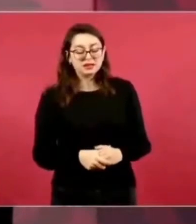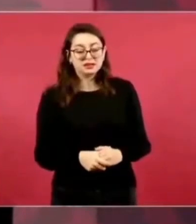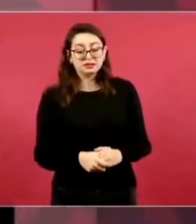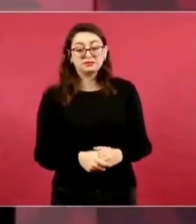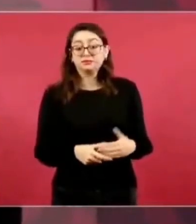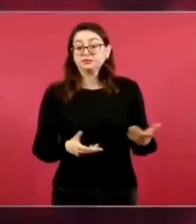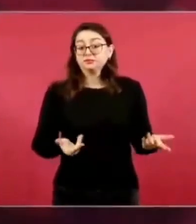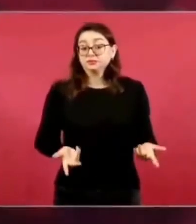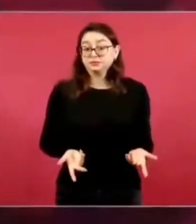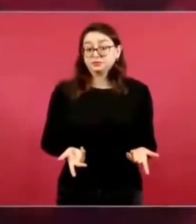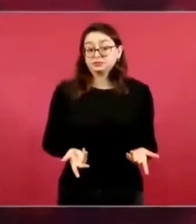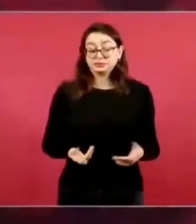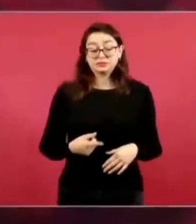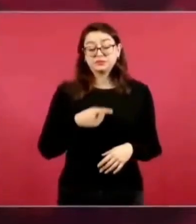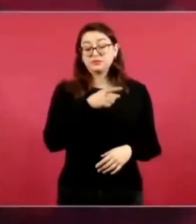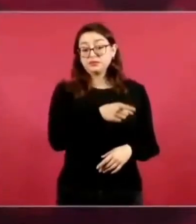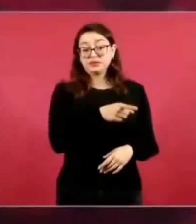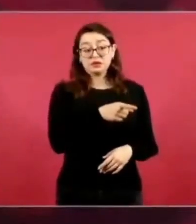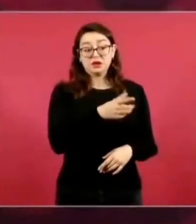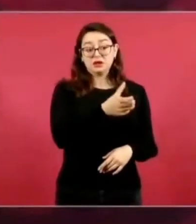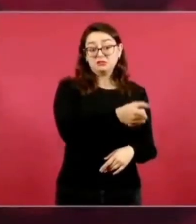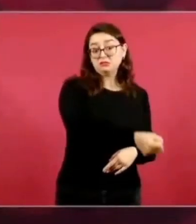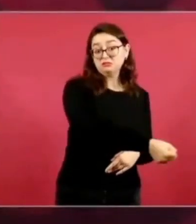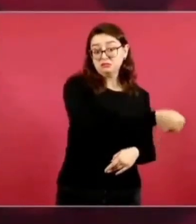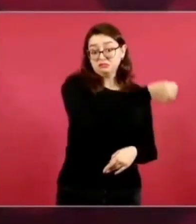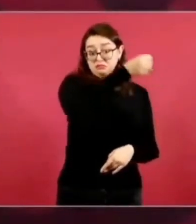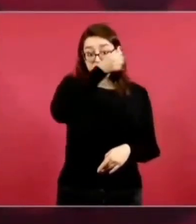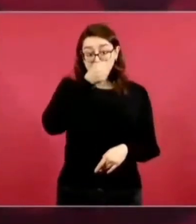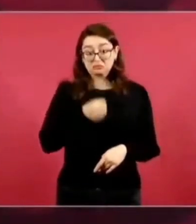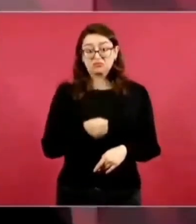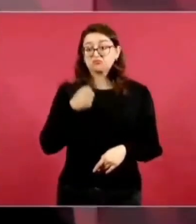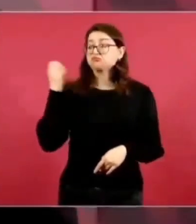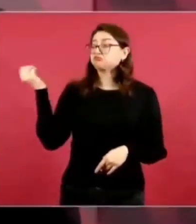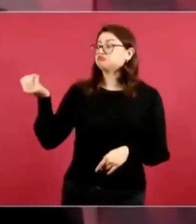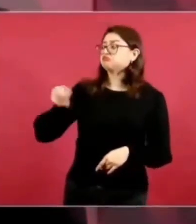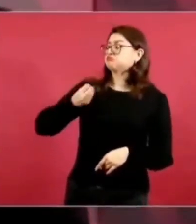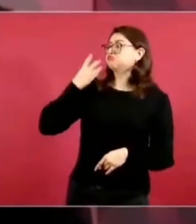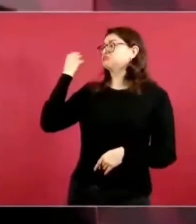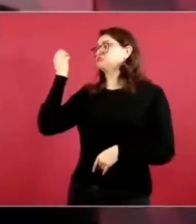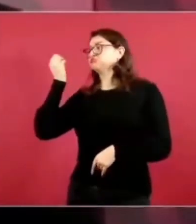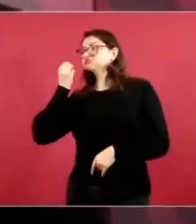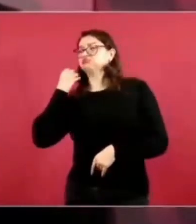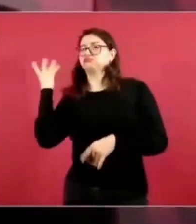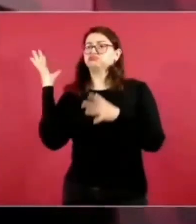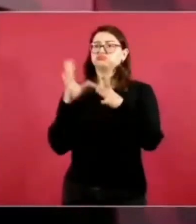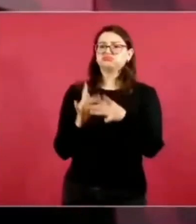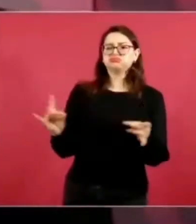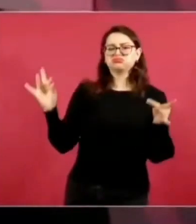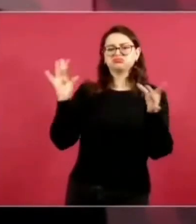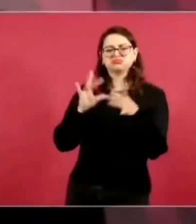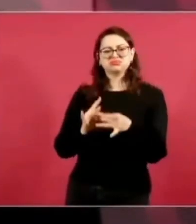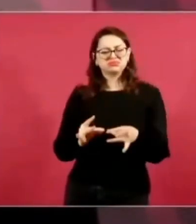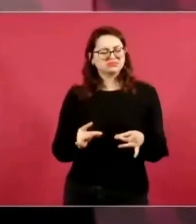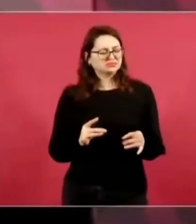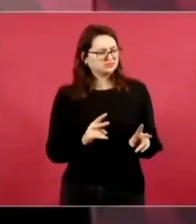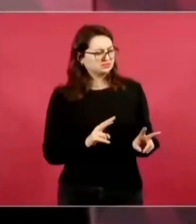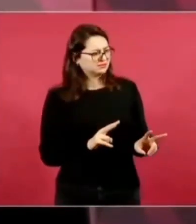como Aznar de España, todo este bloque conservador.